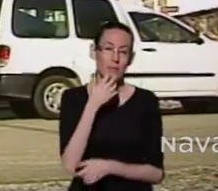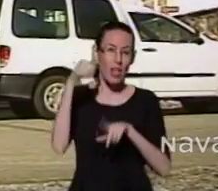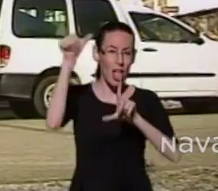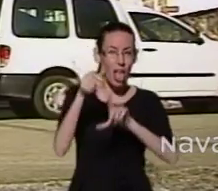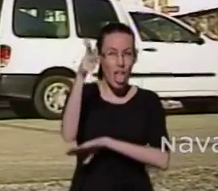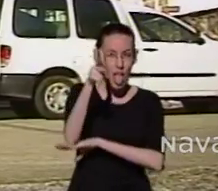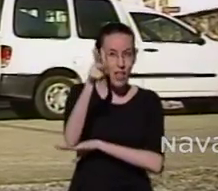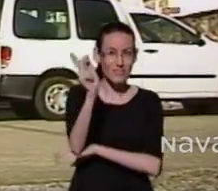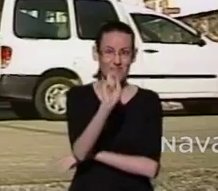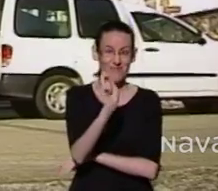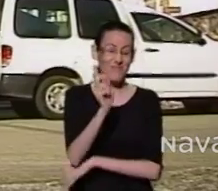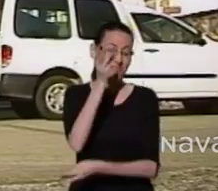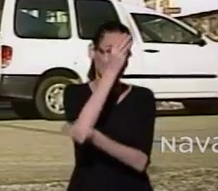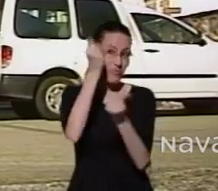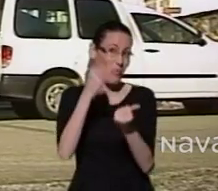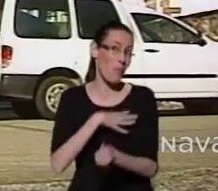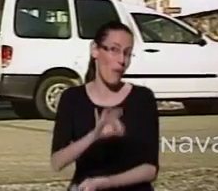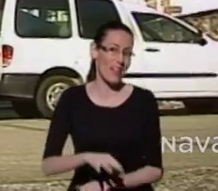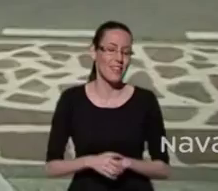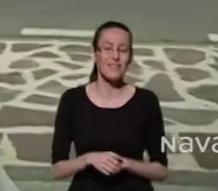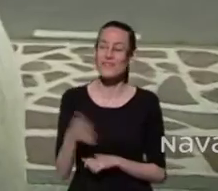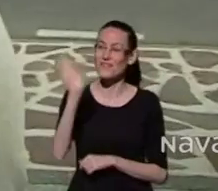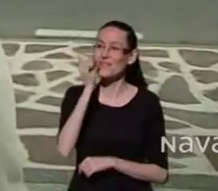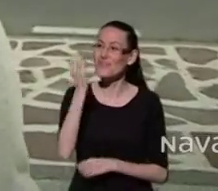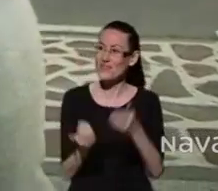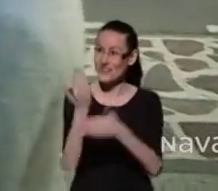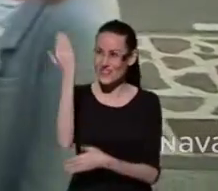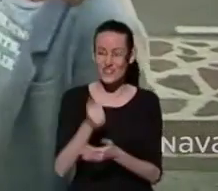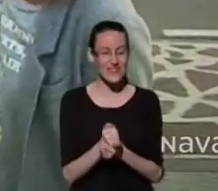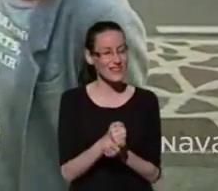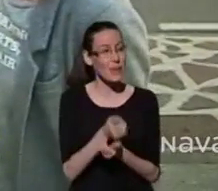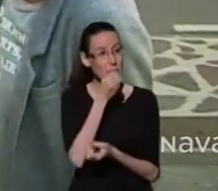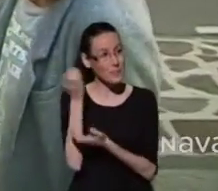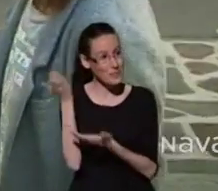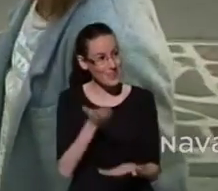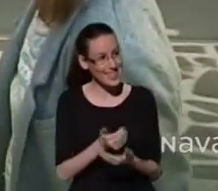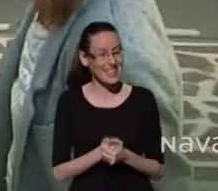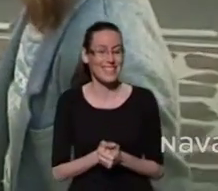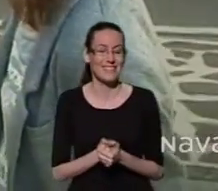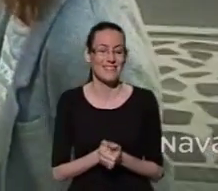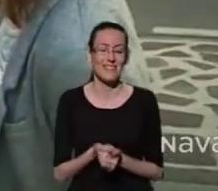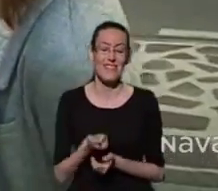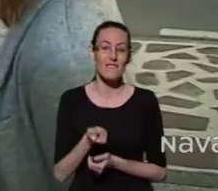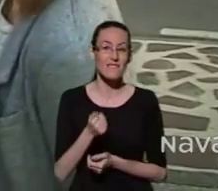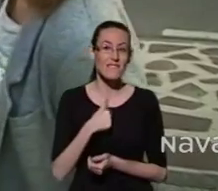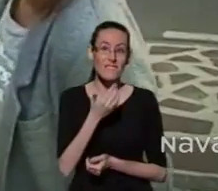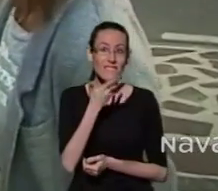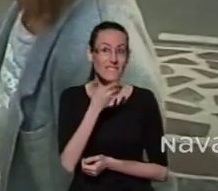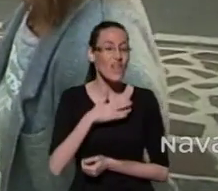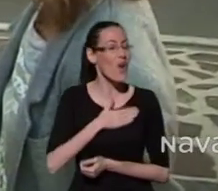Bienvenidos a Sumilla. Hola, Paco. Muy buenos días. Hola, ¿qué tal? Bienvenida. Encantada. A Sumilla. Encantada de conocerte